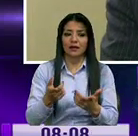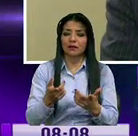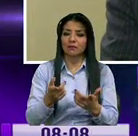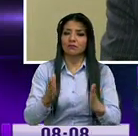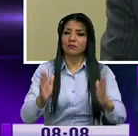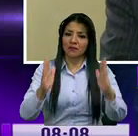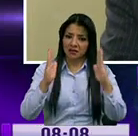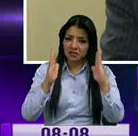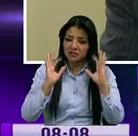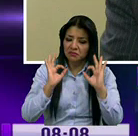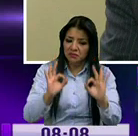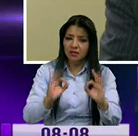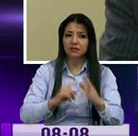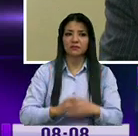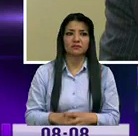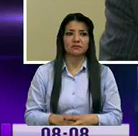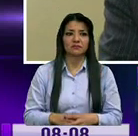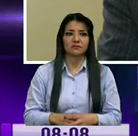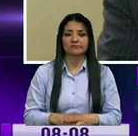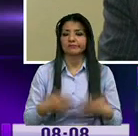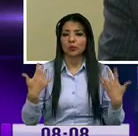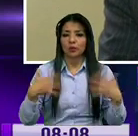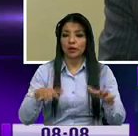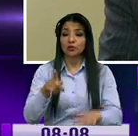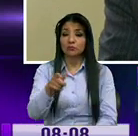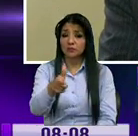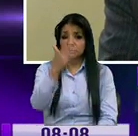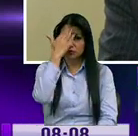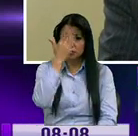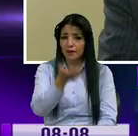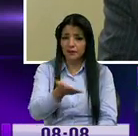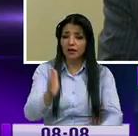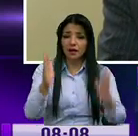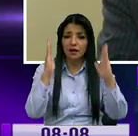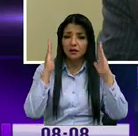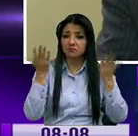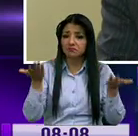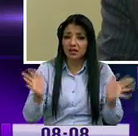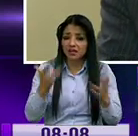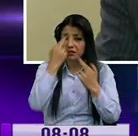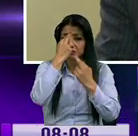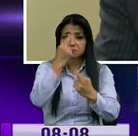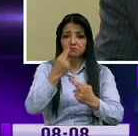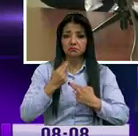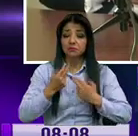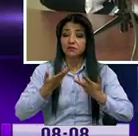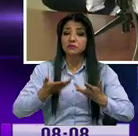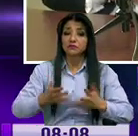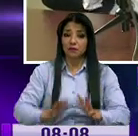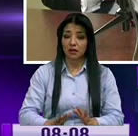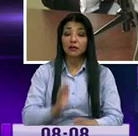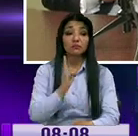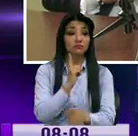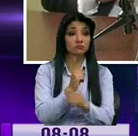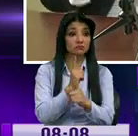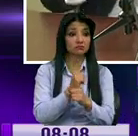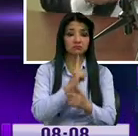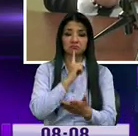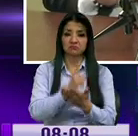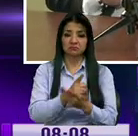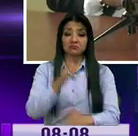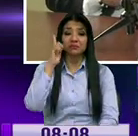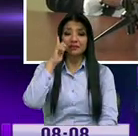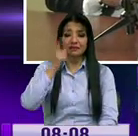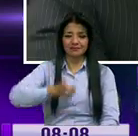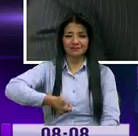días. Ya no me voy a referir a qué tipo de maltrato. Ustedes saben cuál es el tipo de maltrato. Así que yo creo que la verdad es que los dirigentes